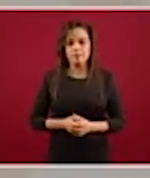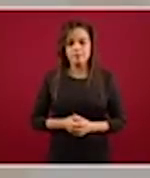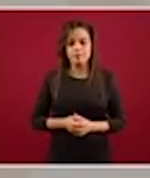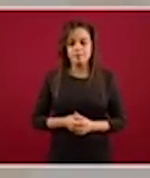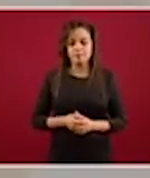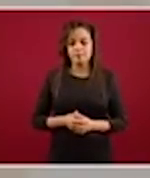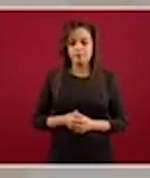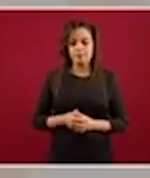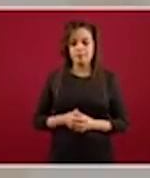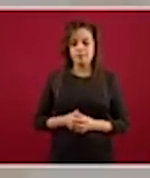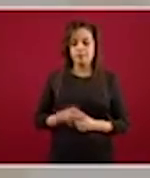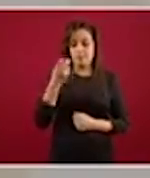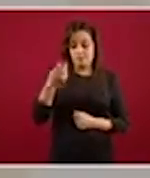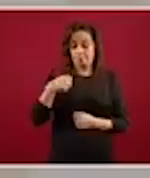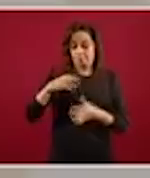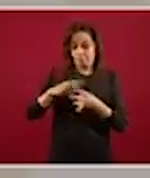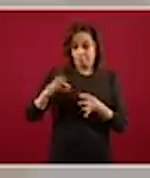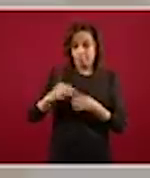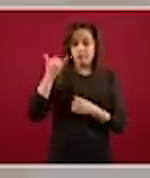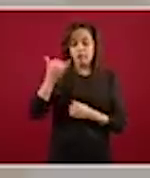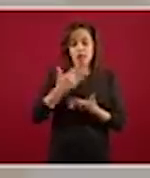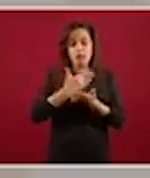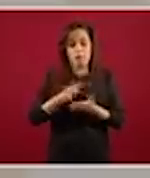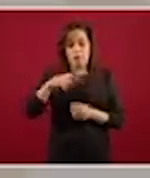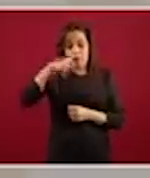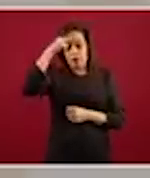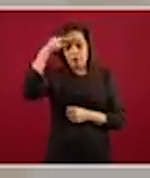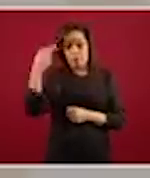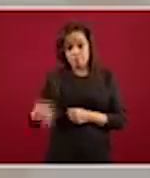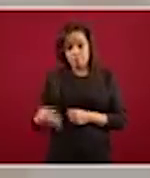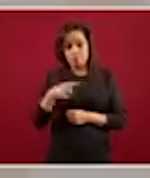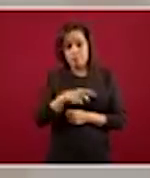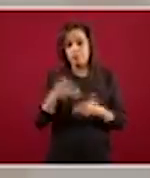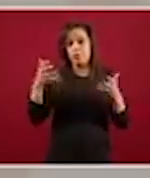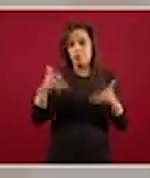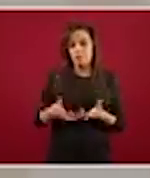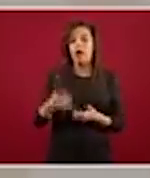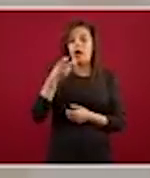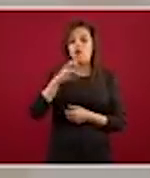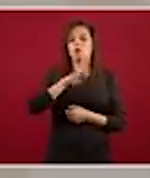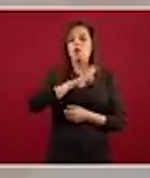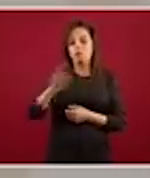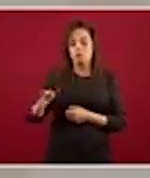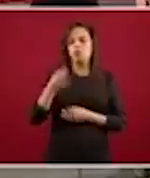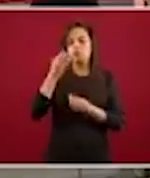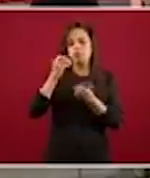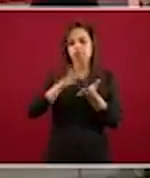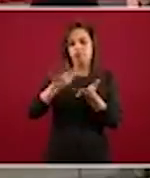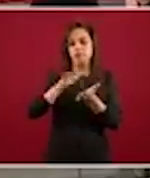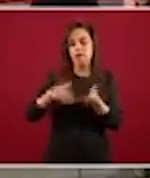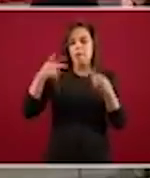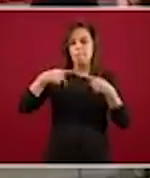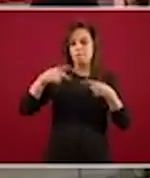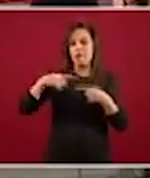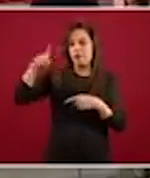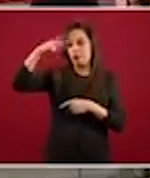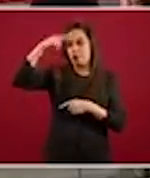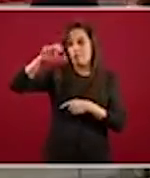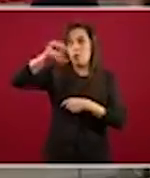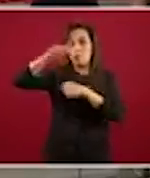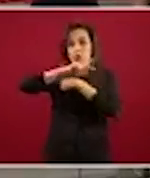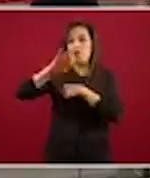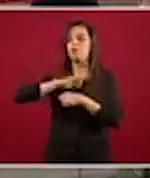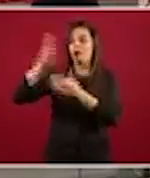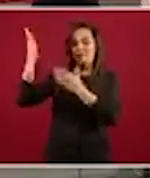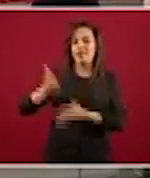describir, más lo que México ha hecho, ha permitido que regresen a nuestro país la inmensa mayoría. En eso vamos. Señor secretario de